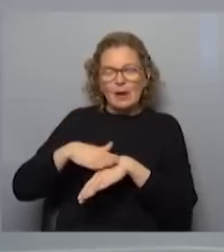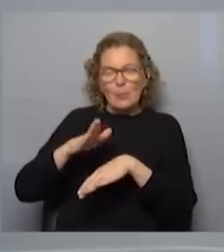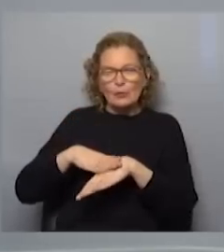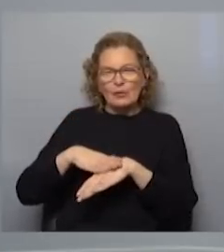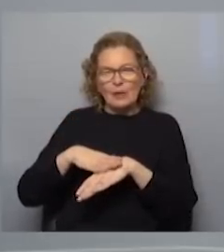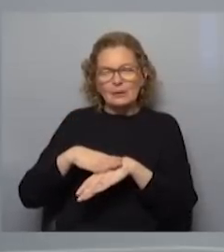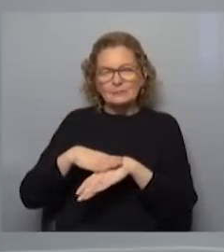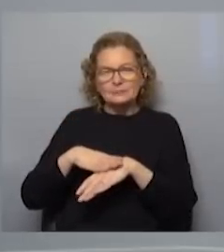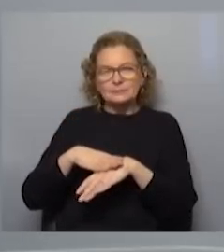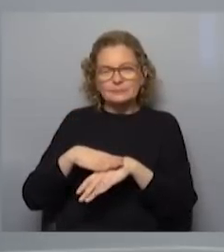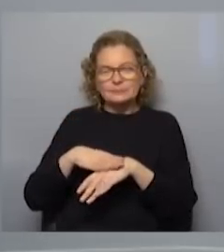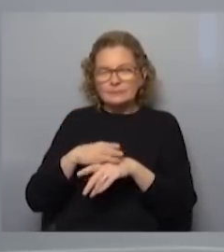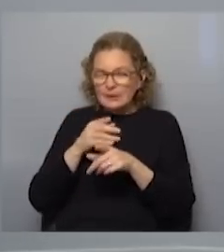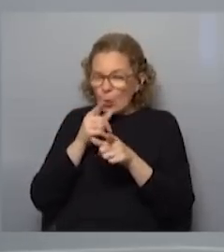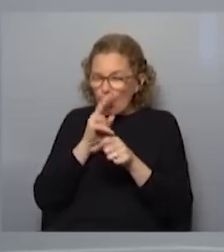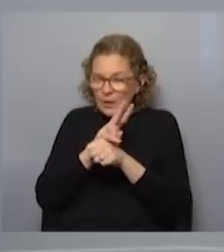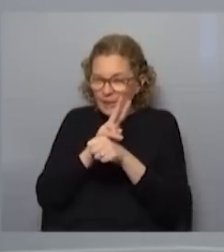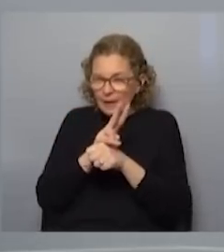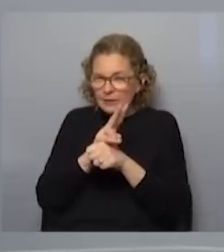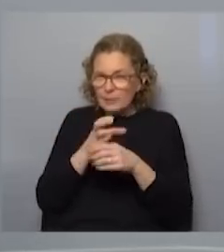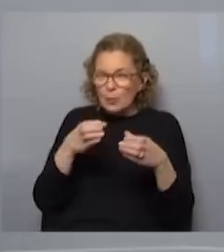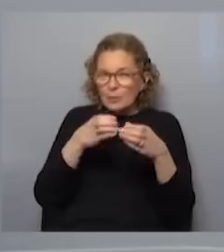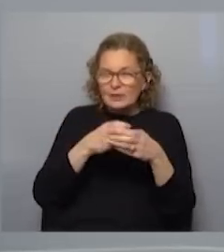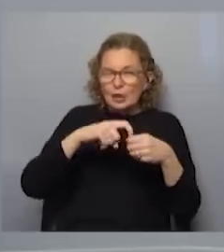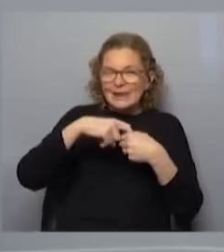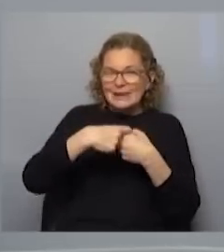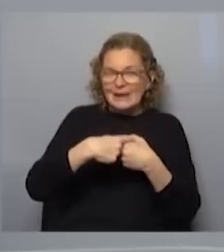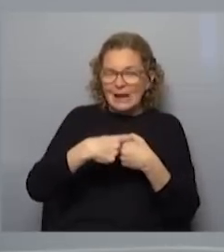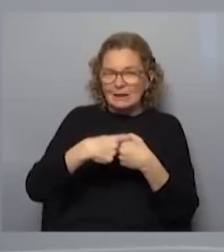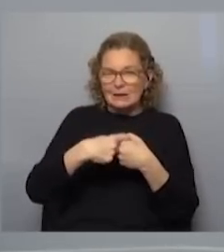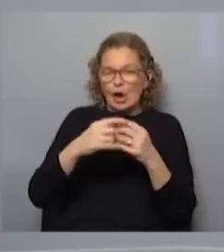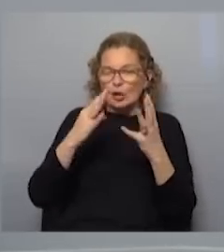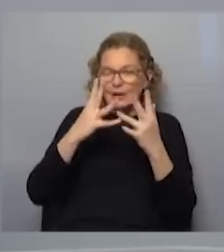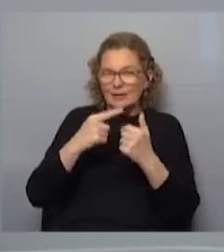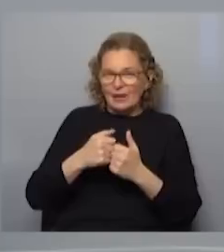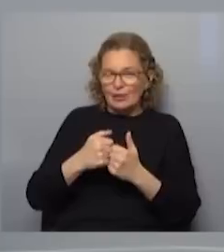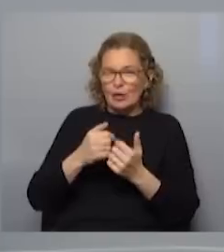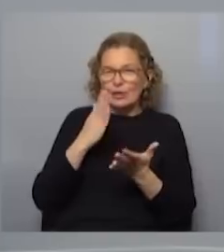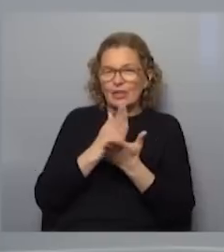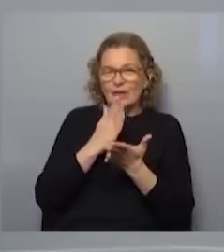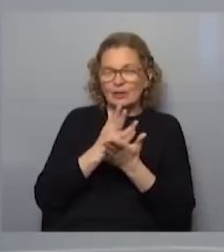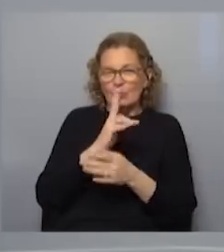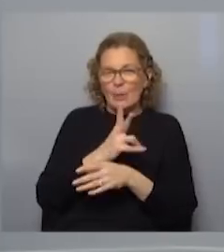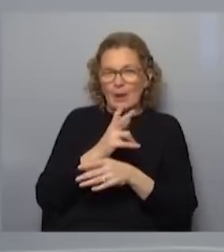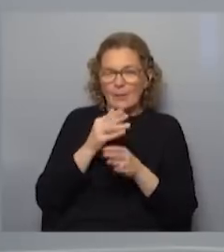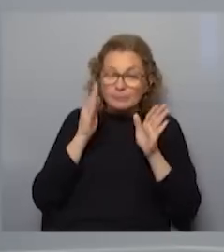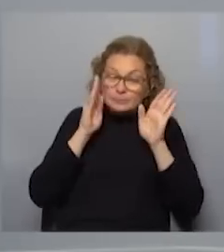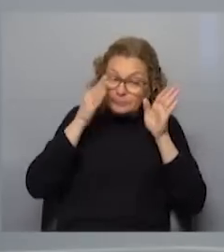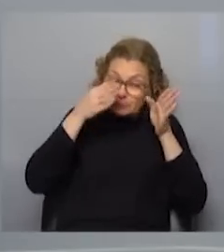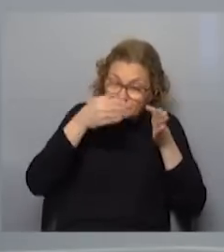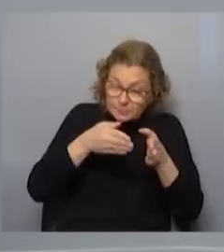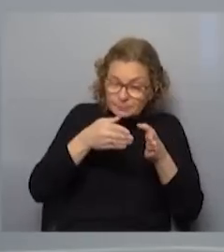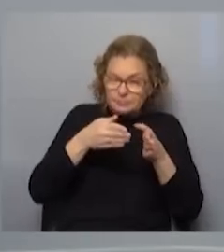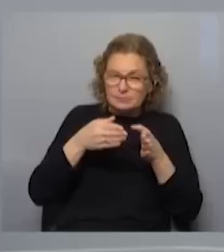de espiar al movimiento sindical a las organizaciones de derechos humanos con especiales énfasis